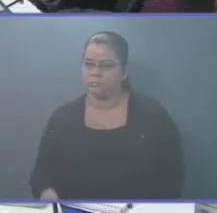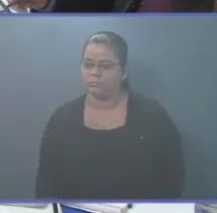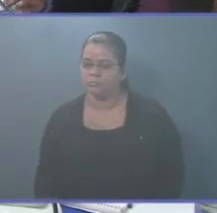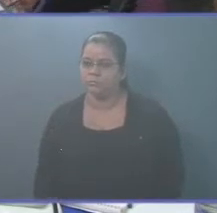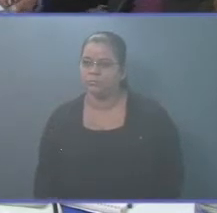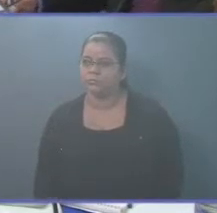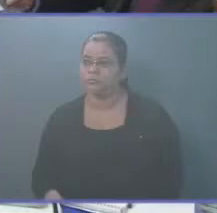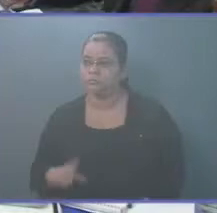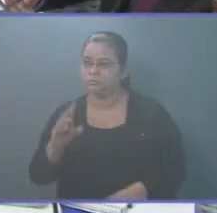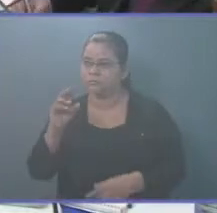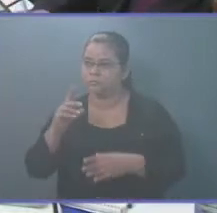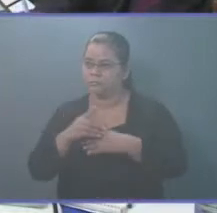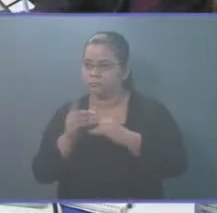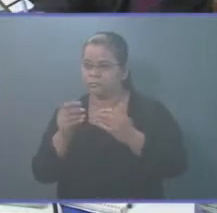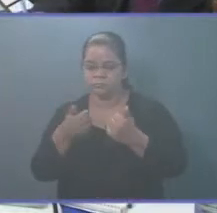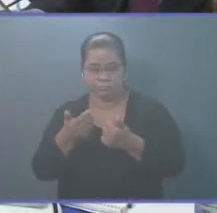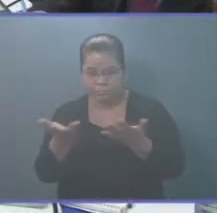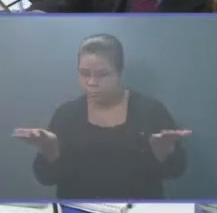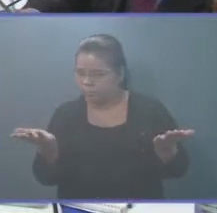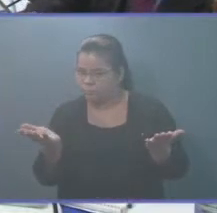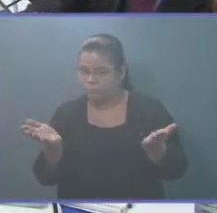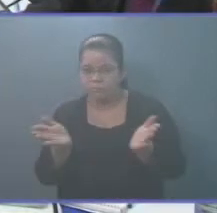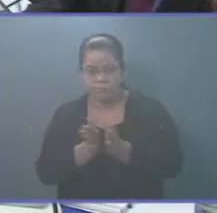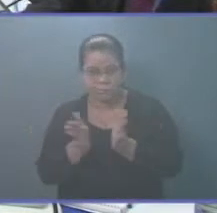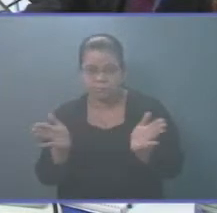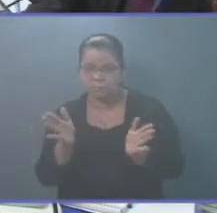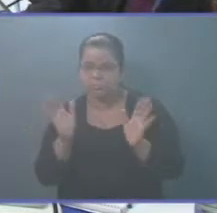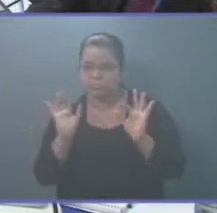Mazariego. Bien, mi general.